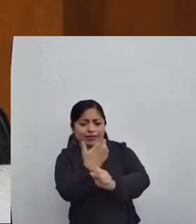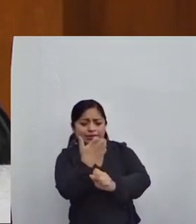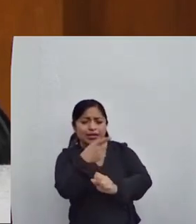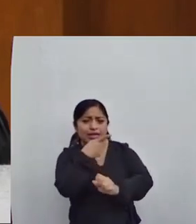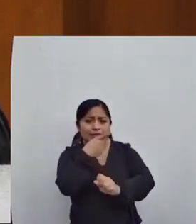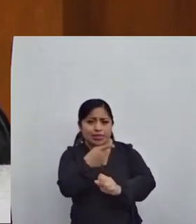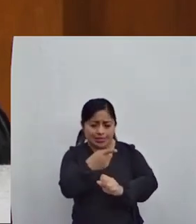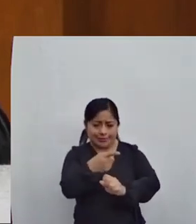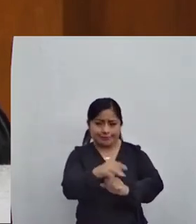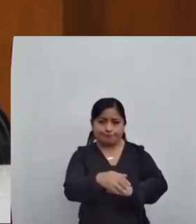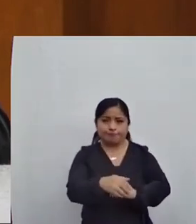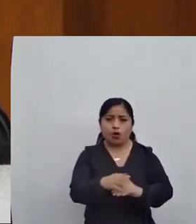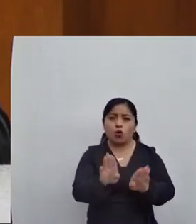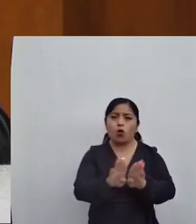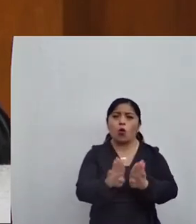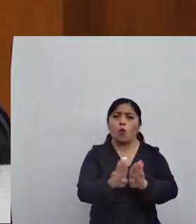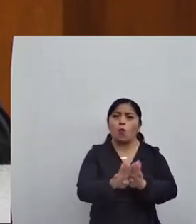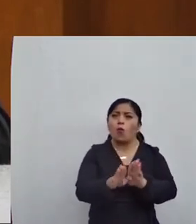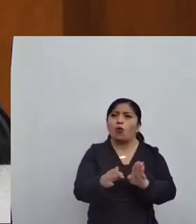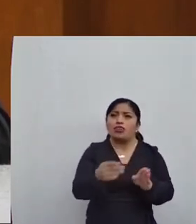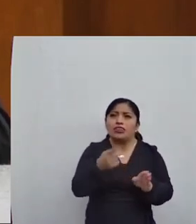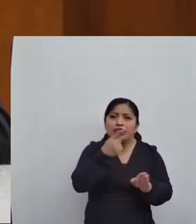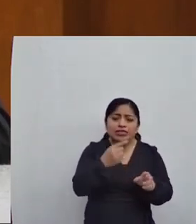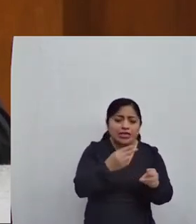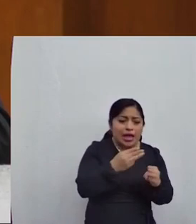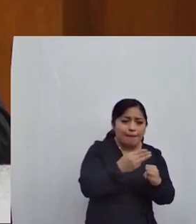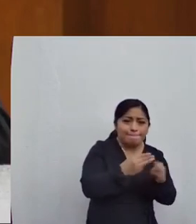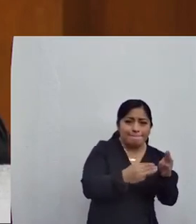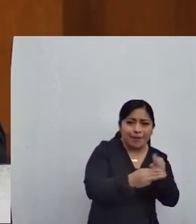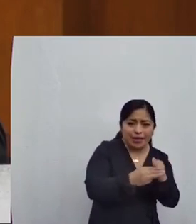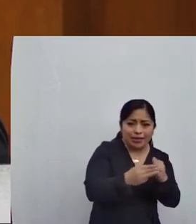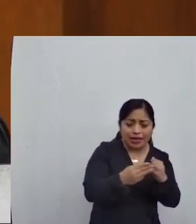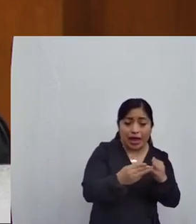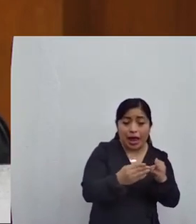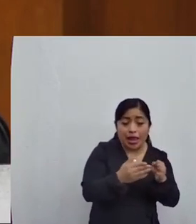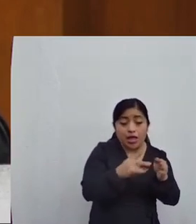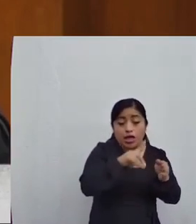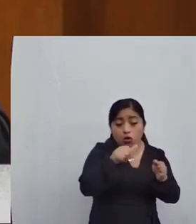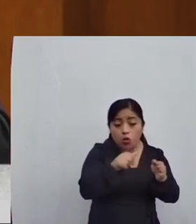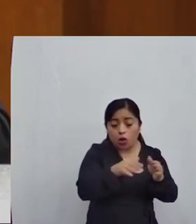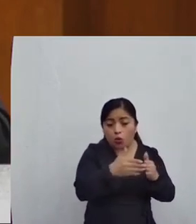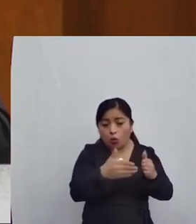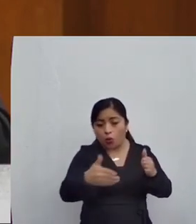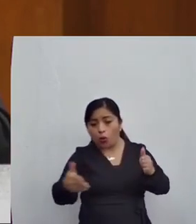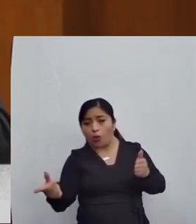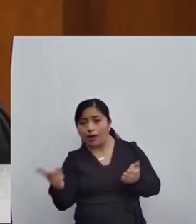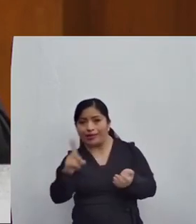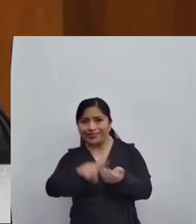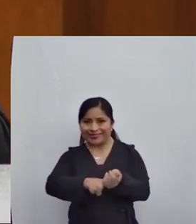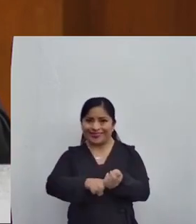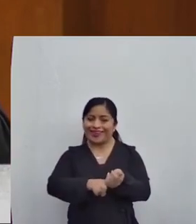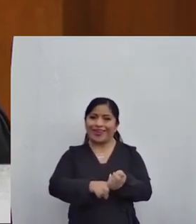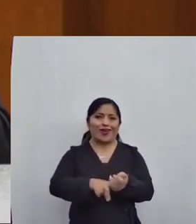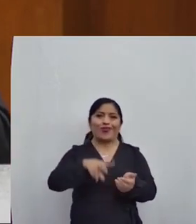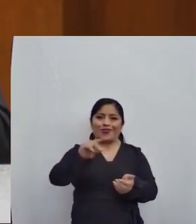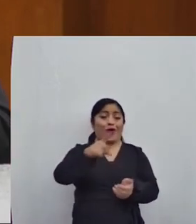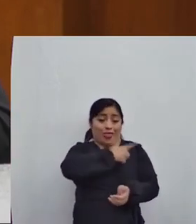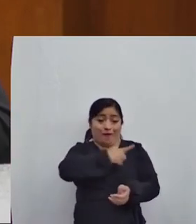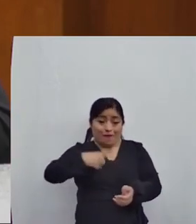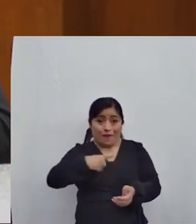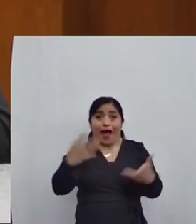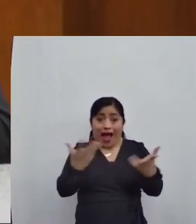Materializa la transversalidad, algo que hemos venido impulsando desde hace buen rato. Todos hagamos algo